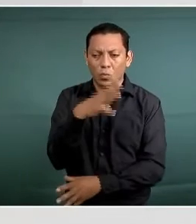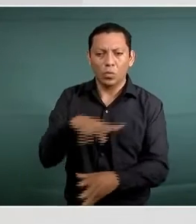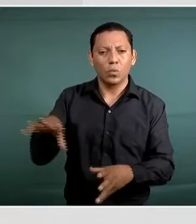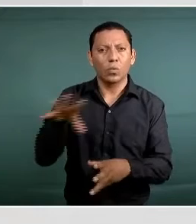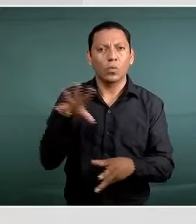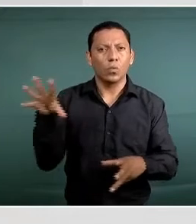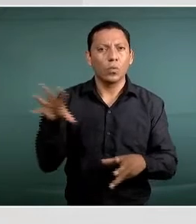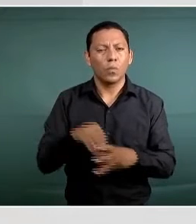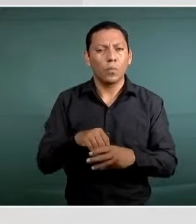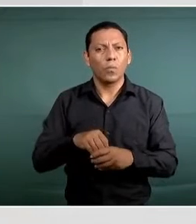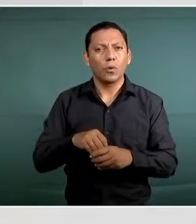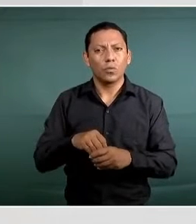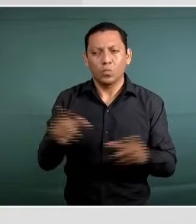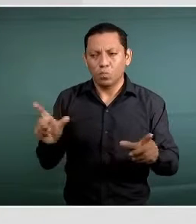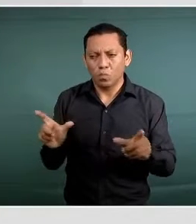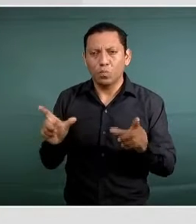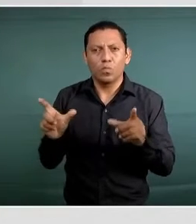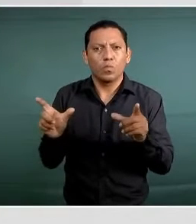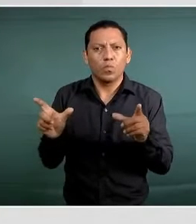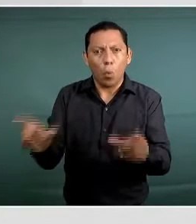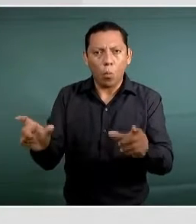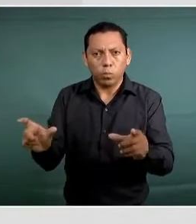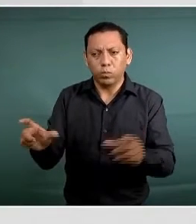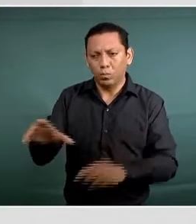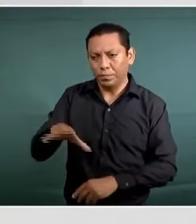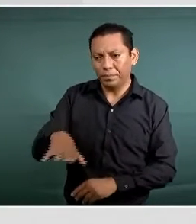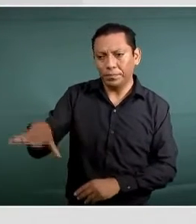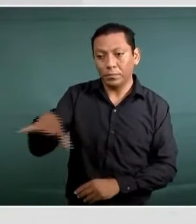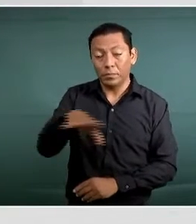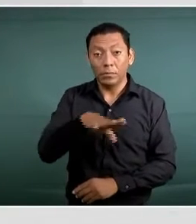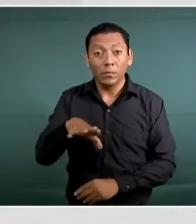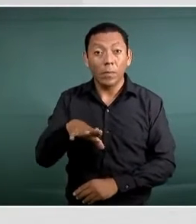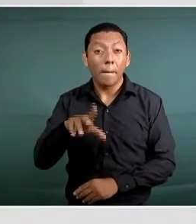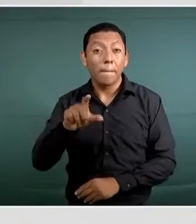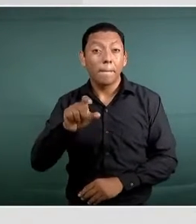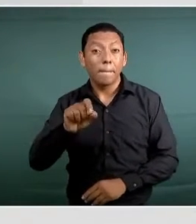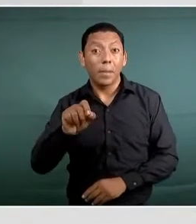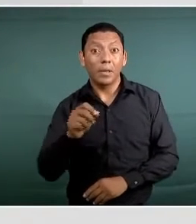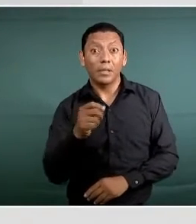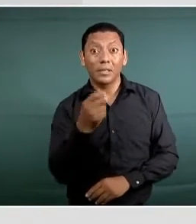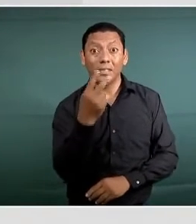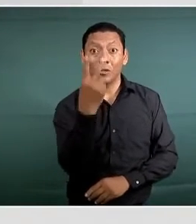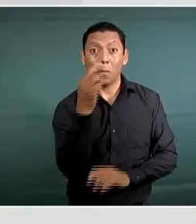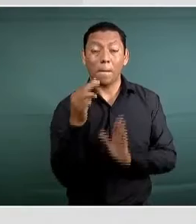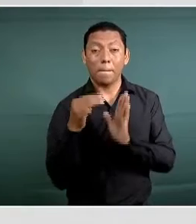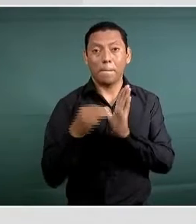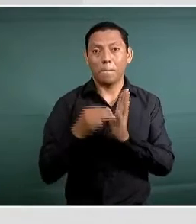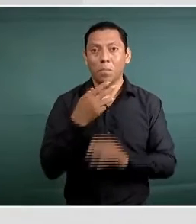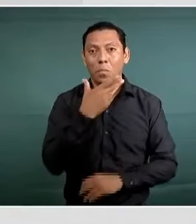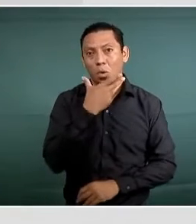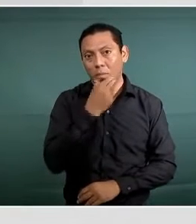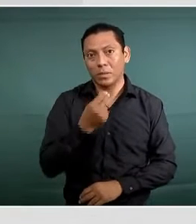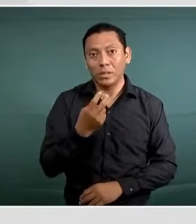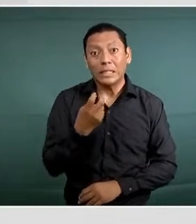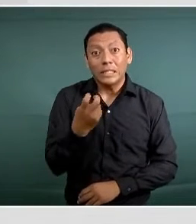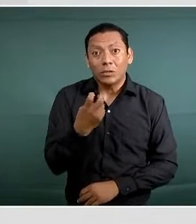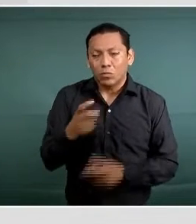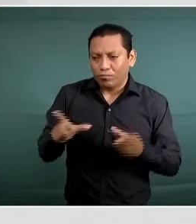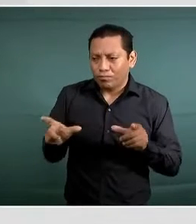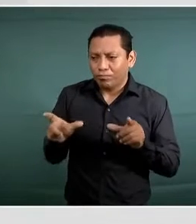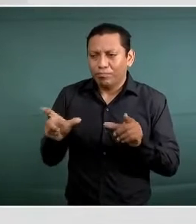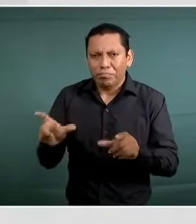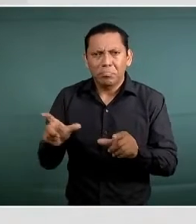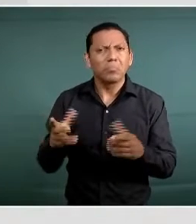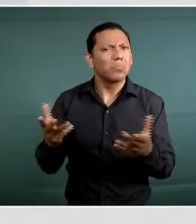total general de fuerzas encargadas de la seguridad de más de 22.000 hombres. Estas fuerzas han